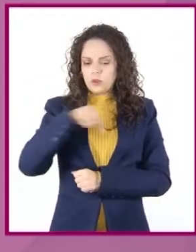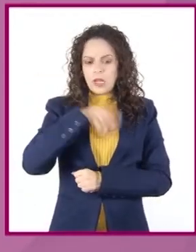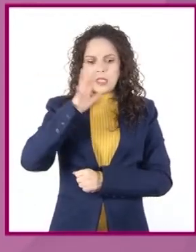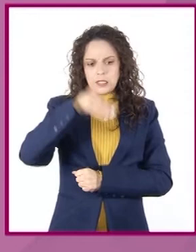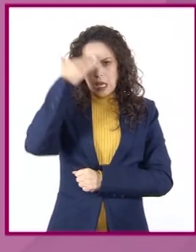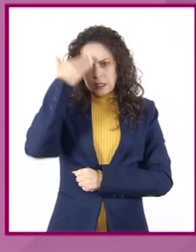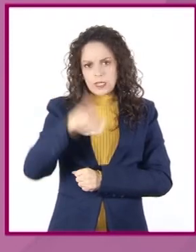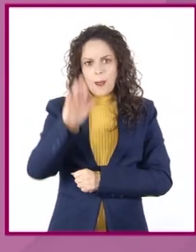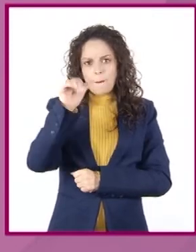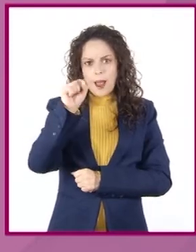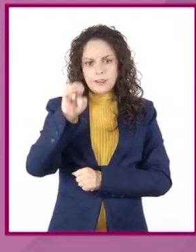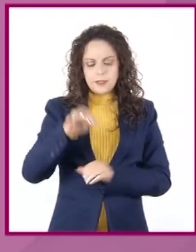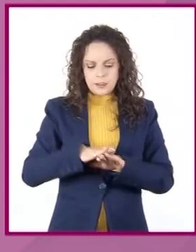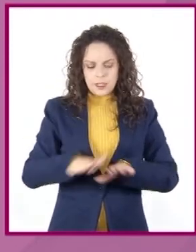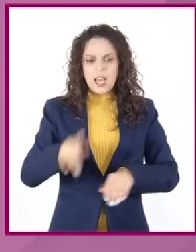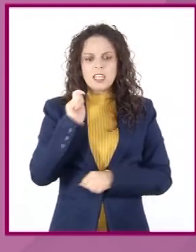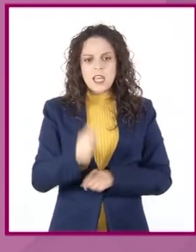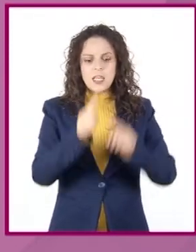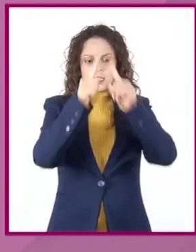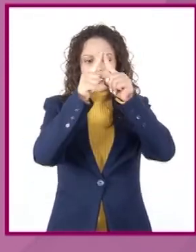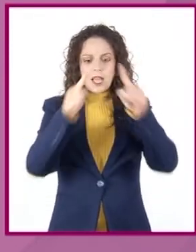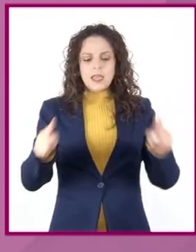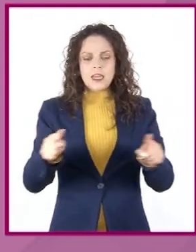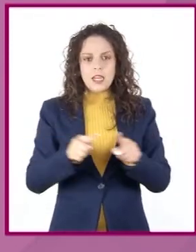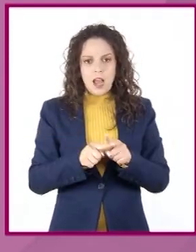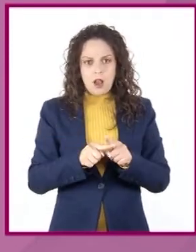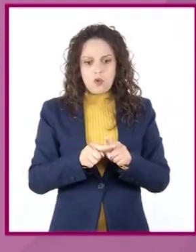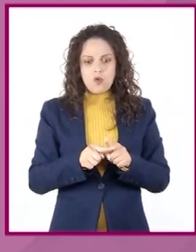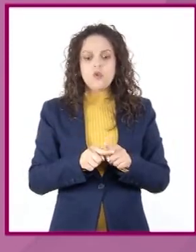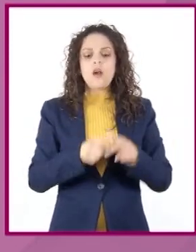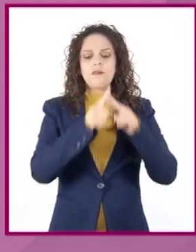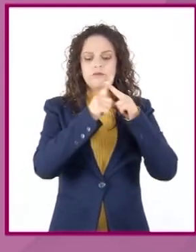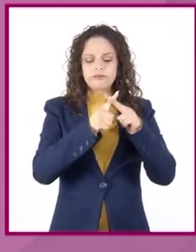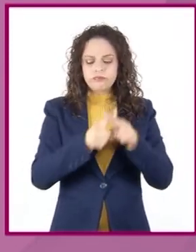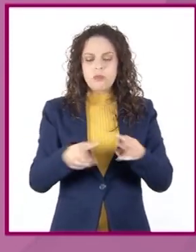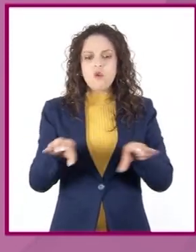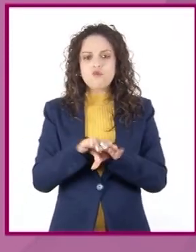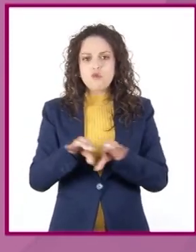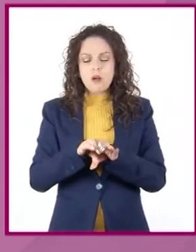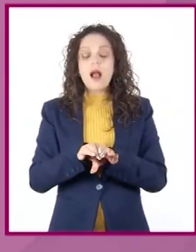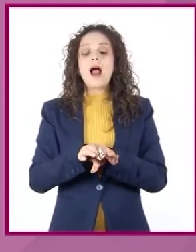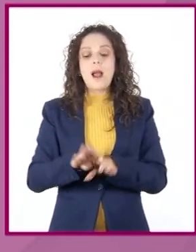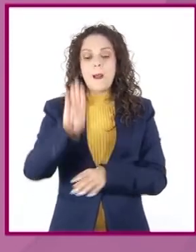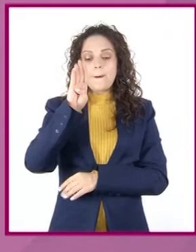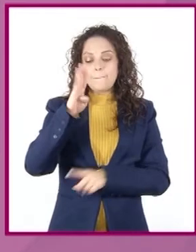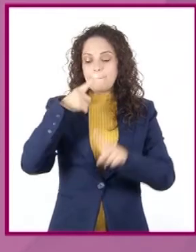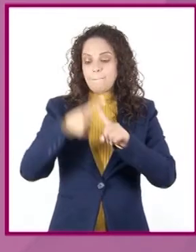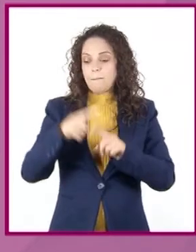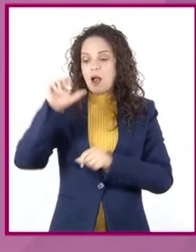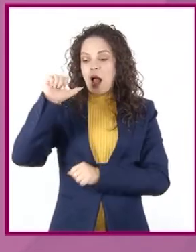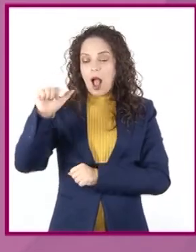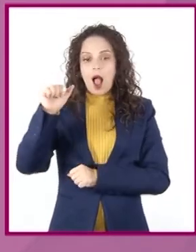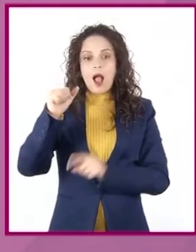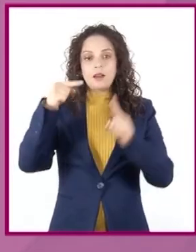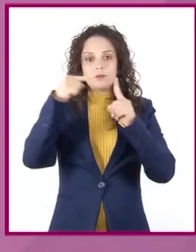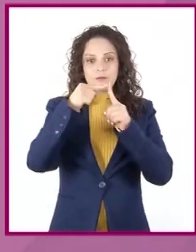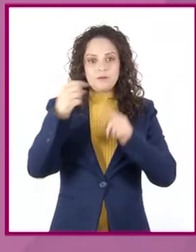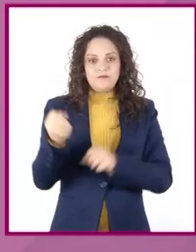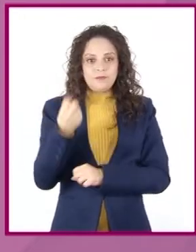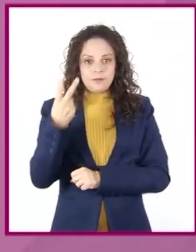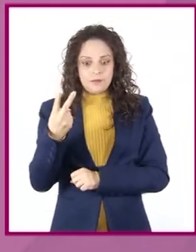triángulo y la fórmula para calcular su área es base por altura sobre 2, cambiamos área de la